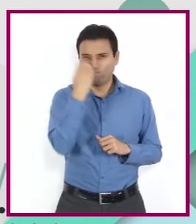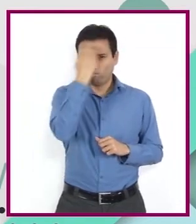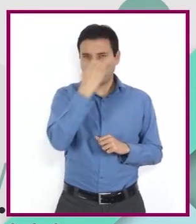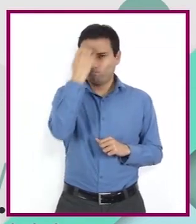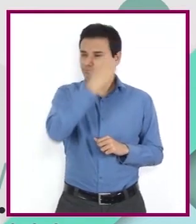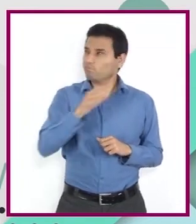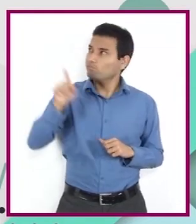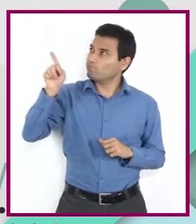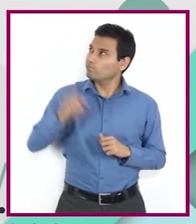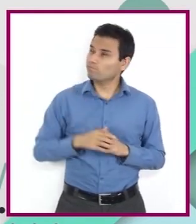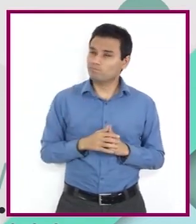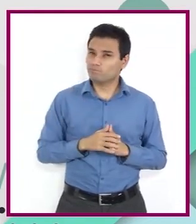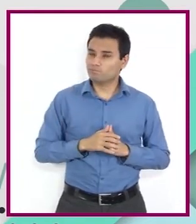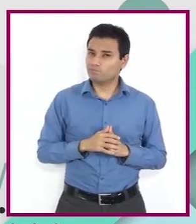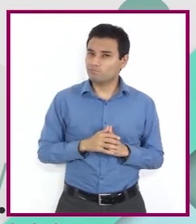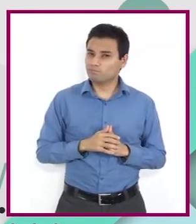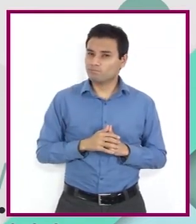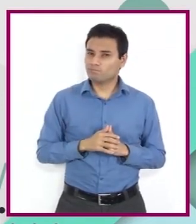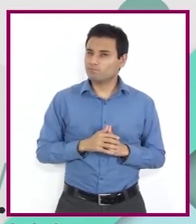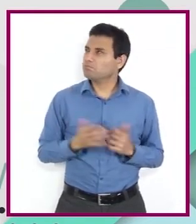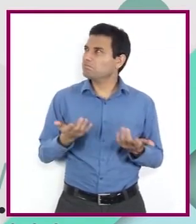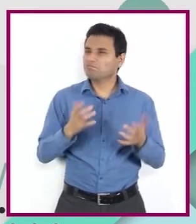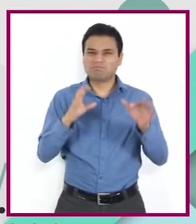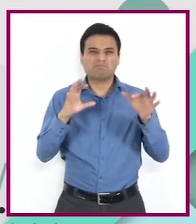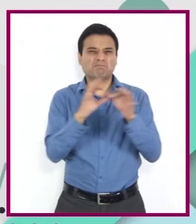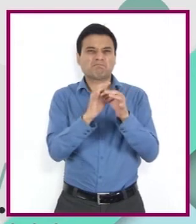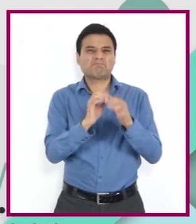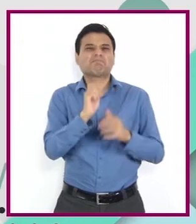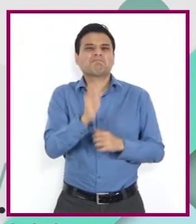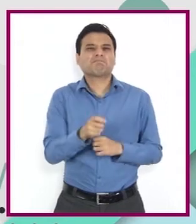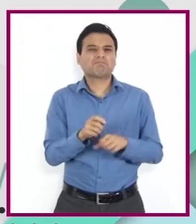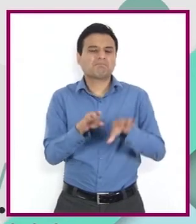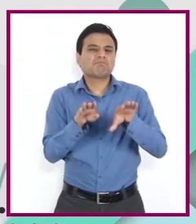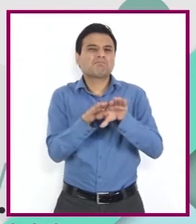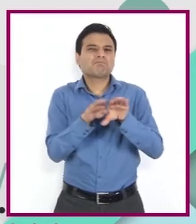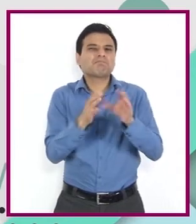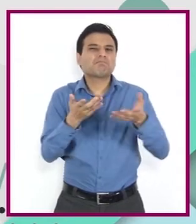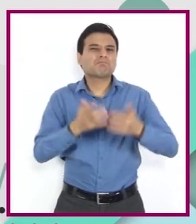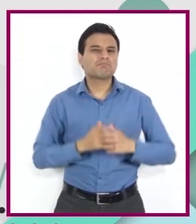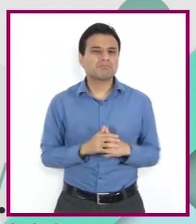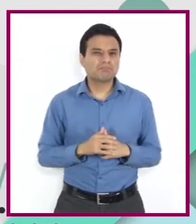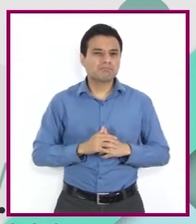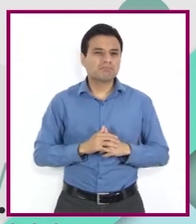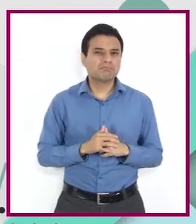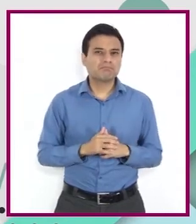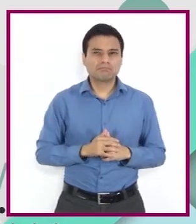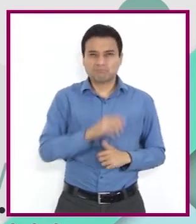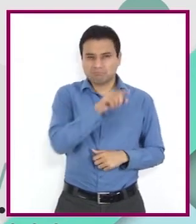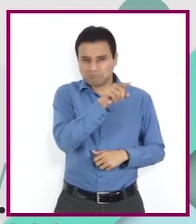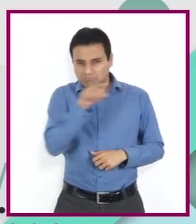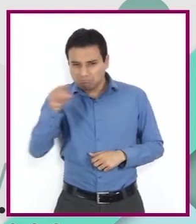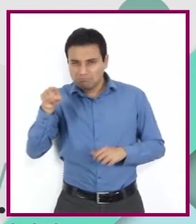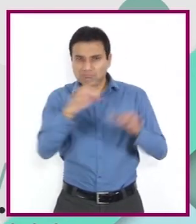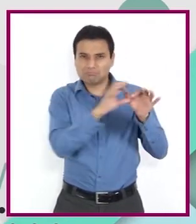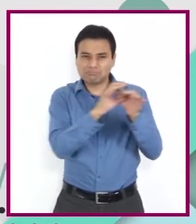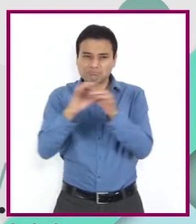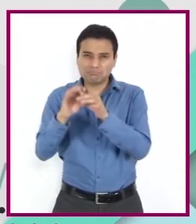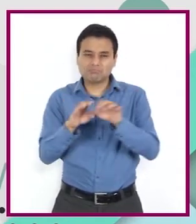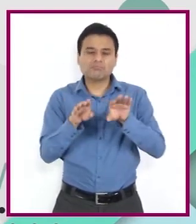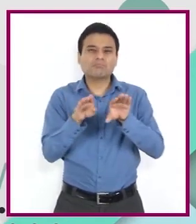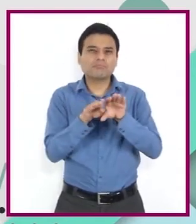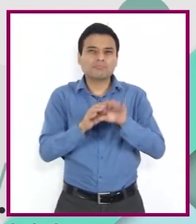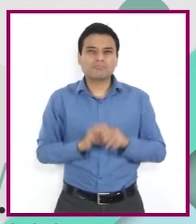aparecen en la tabla y cómo es que estos se relacionan, tanto de forma horizontal como de forma vertical.